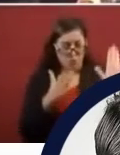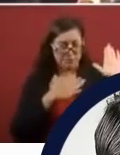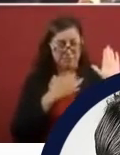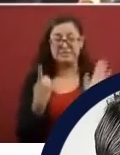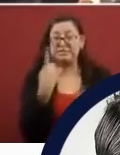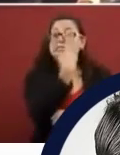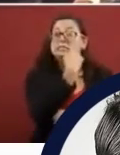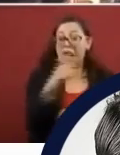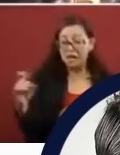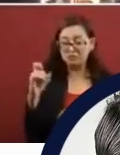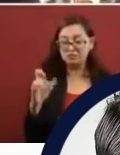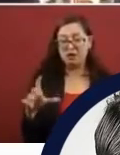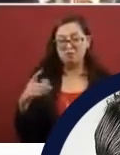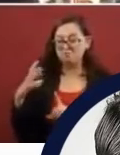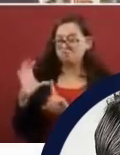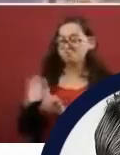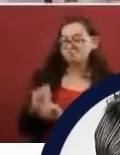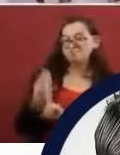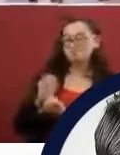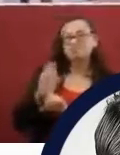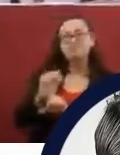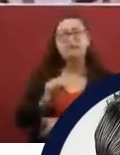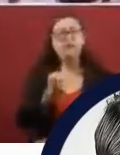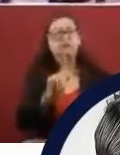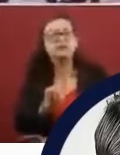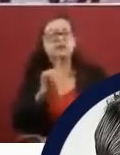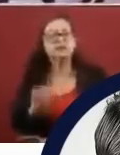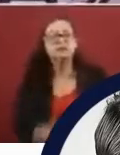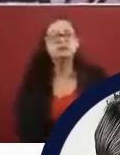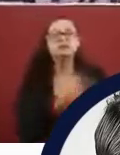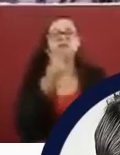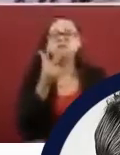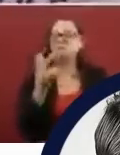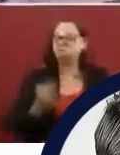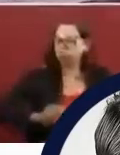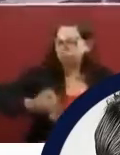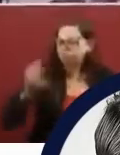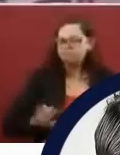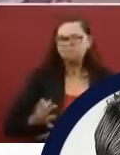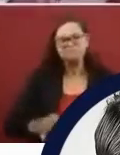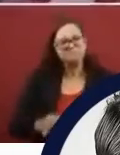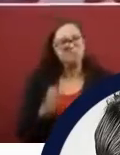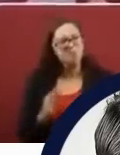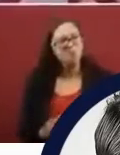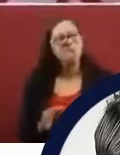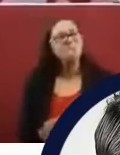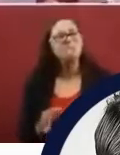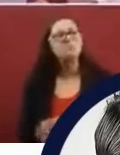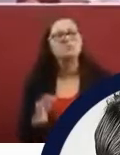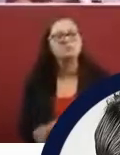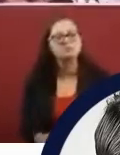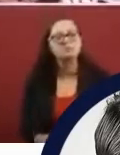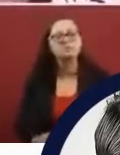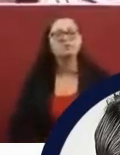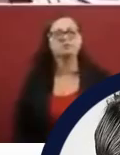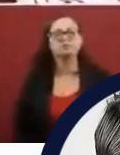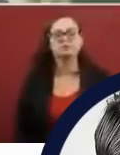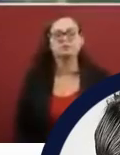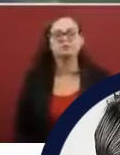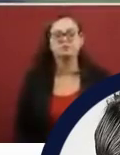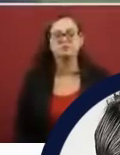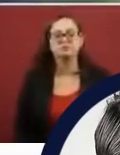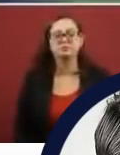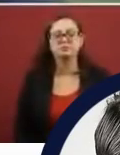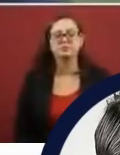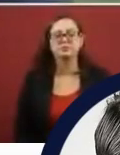social y pensar que es tonto, que es improvisado, que no tiene proyecto, que simplemente está sacándose ideas